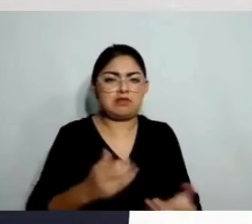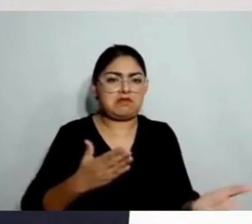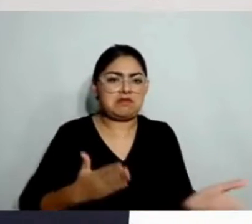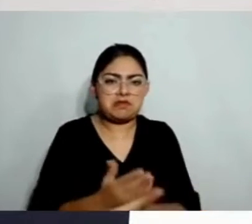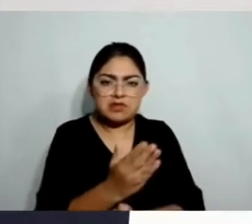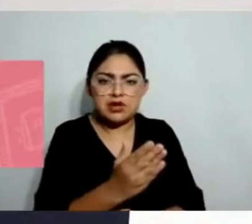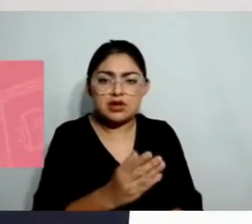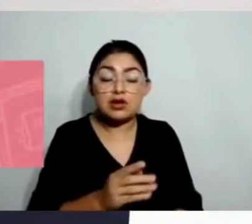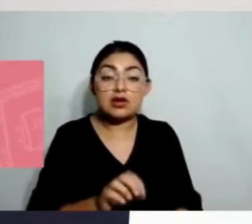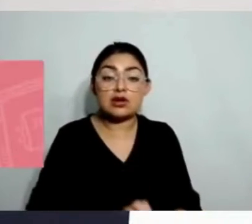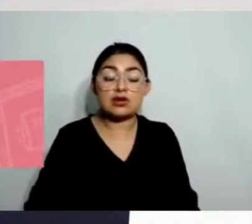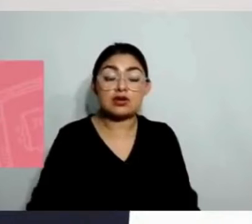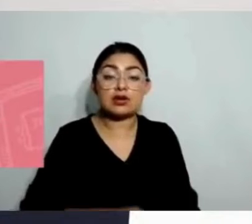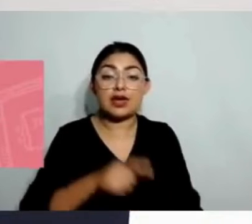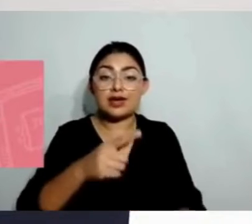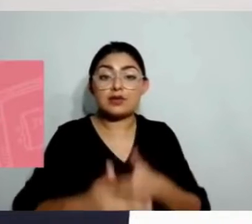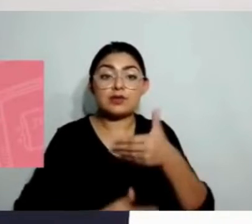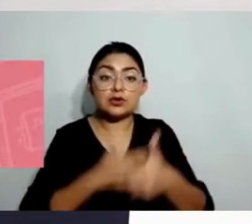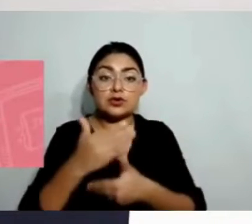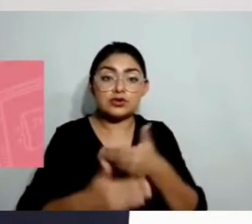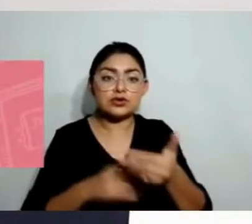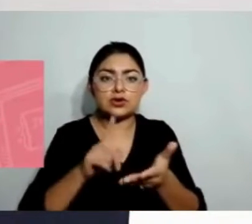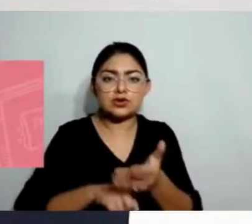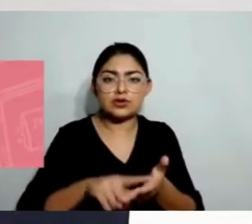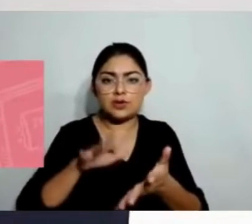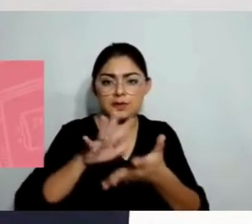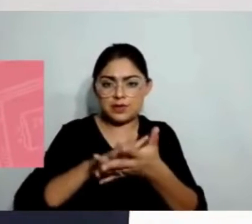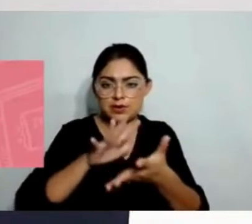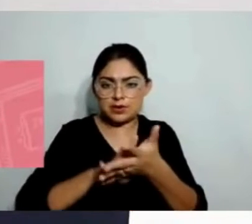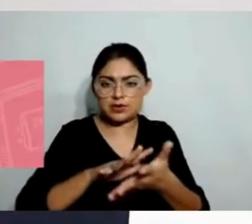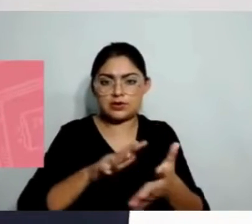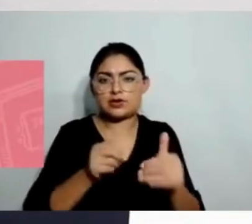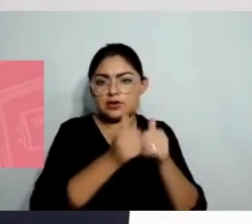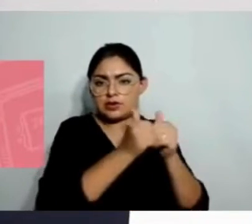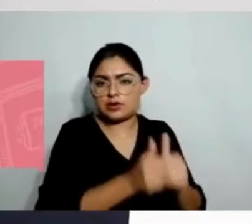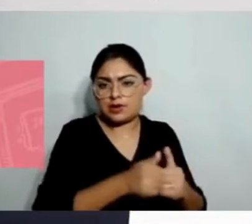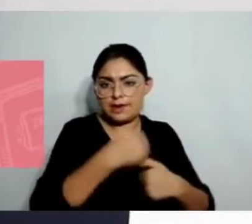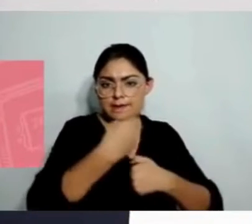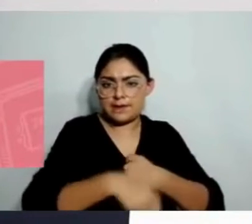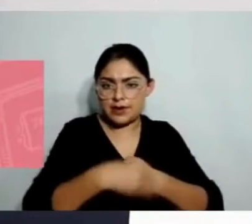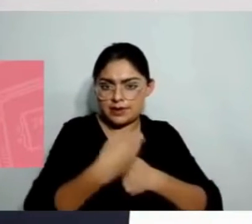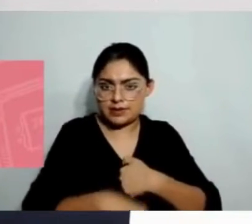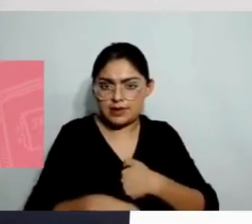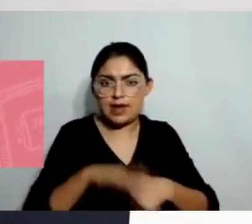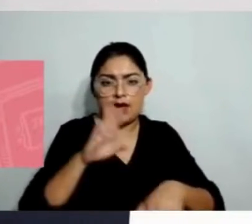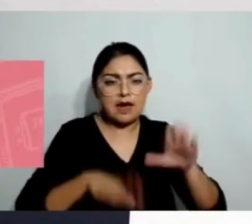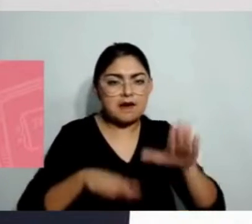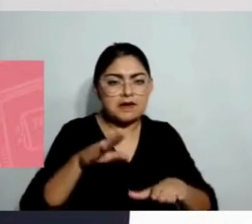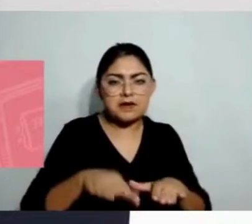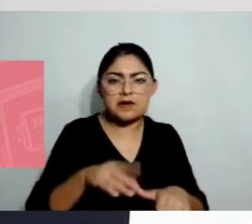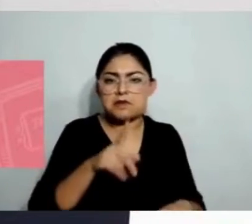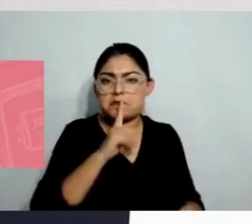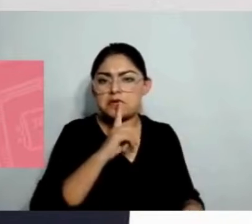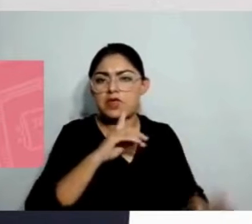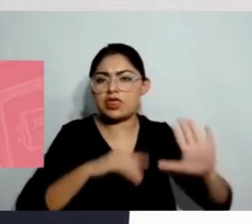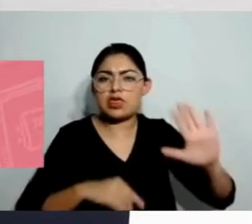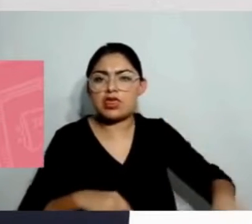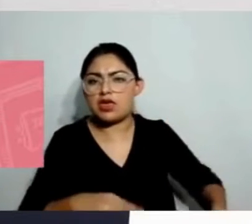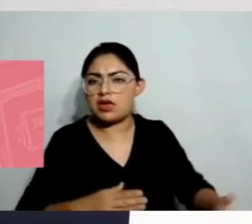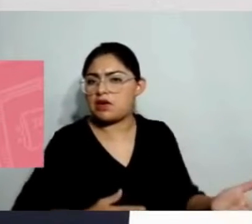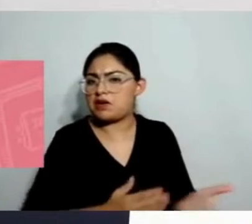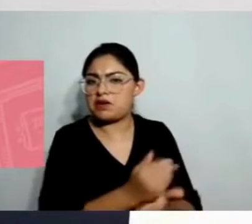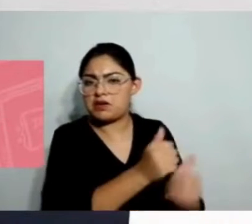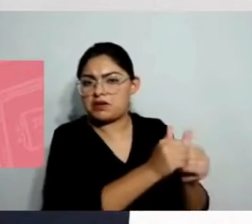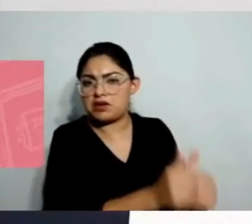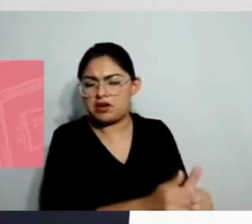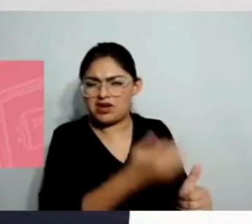prisión preventiva arbitraria eh en prisión preventiva Perdón muchas veces de manera arbitraria eh que que se han prolongado por por el